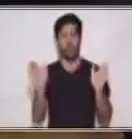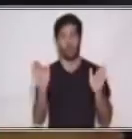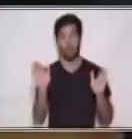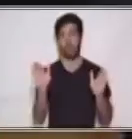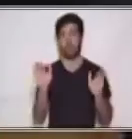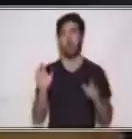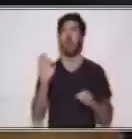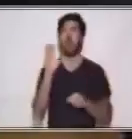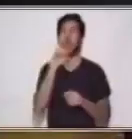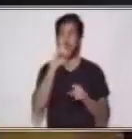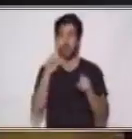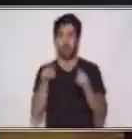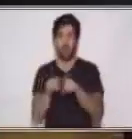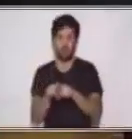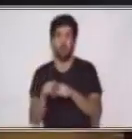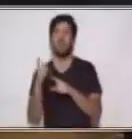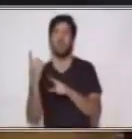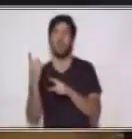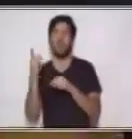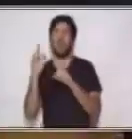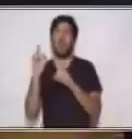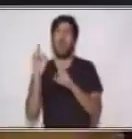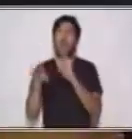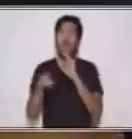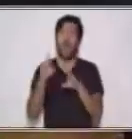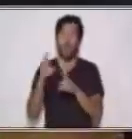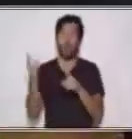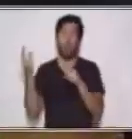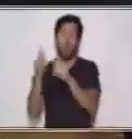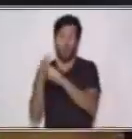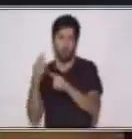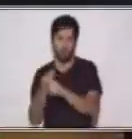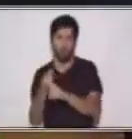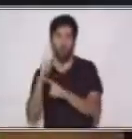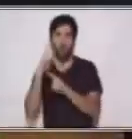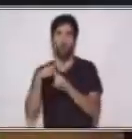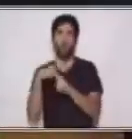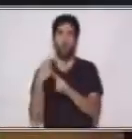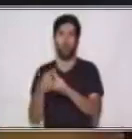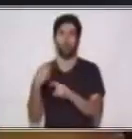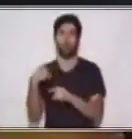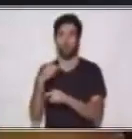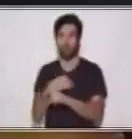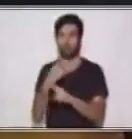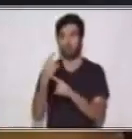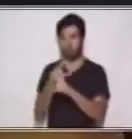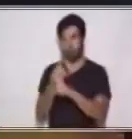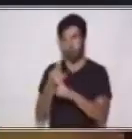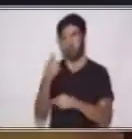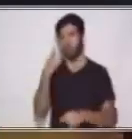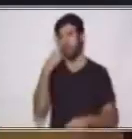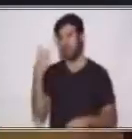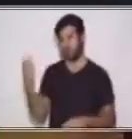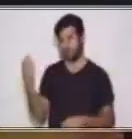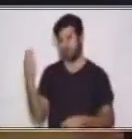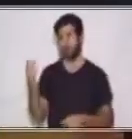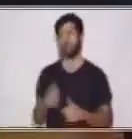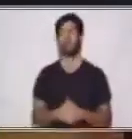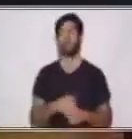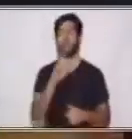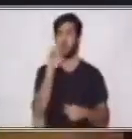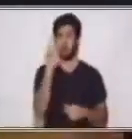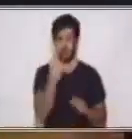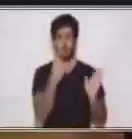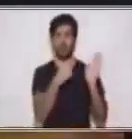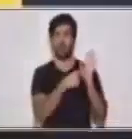algún momento se pueden cometer al utilizar las letras mayúsculas. La primera regla es que